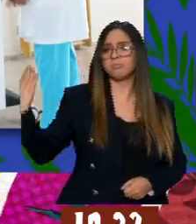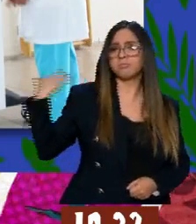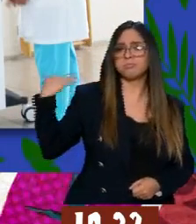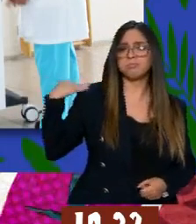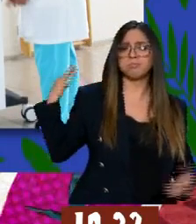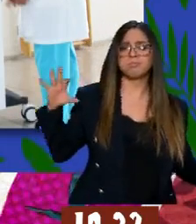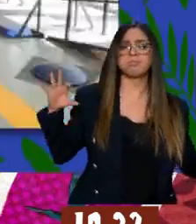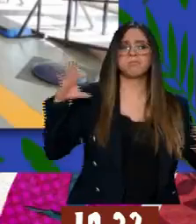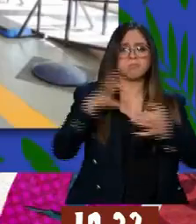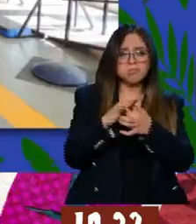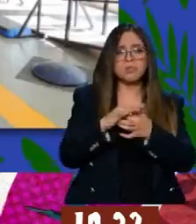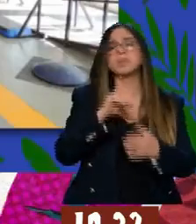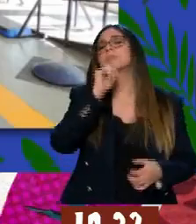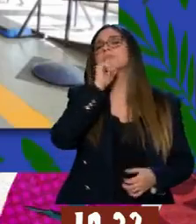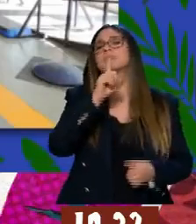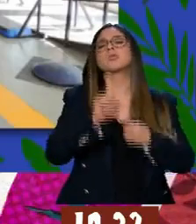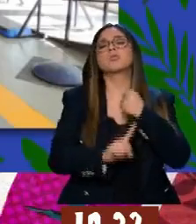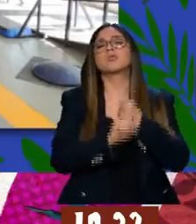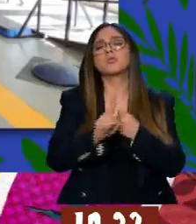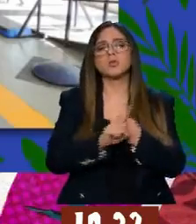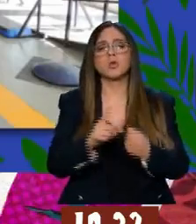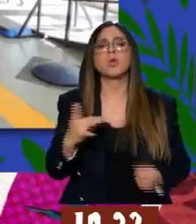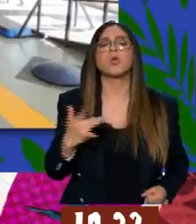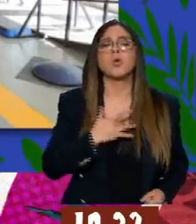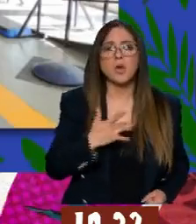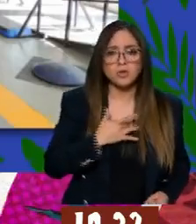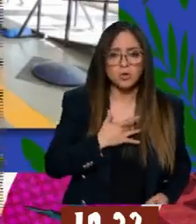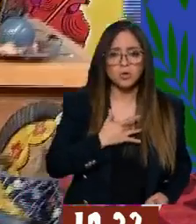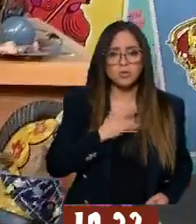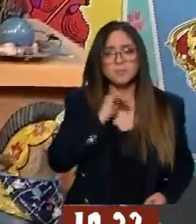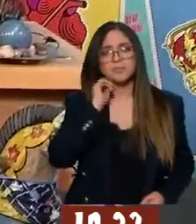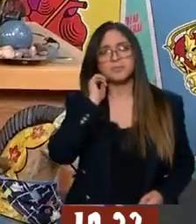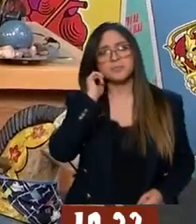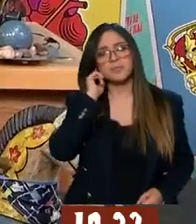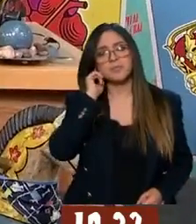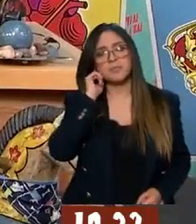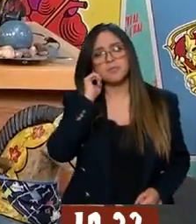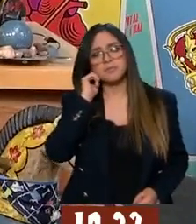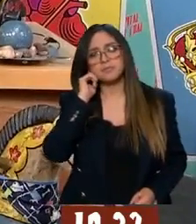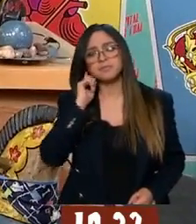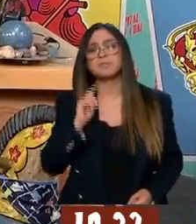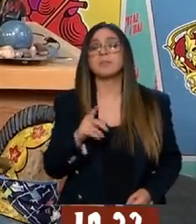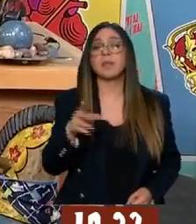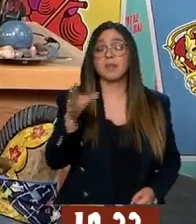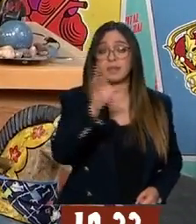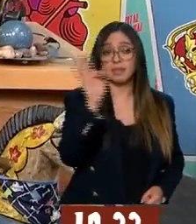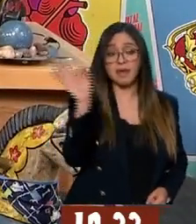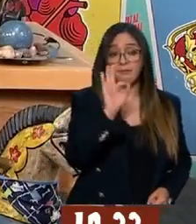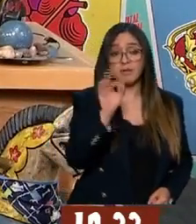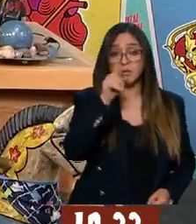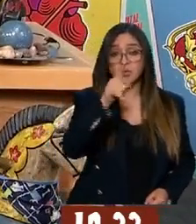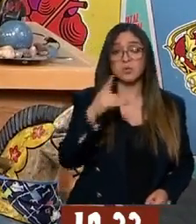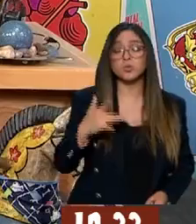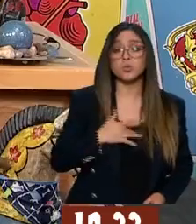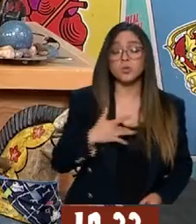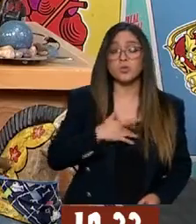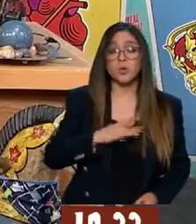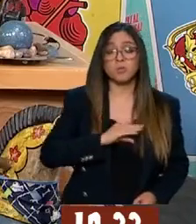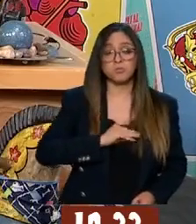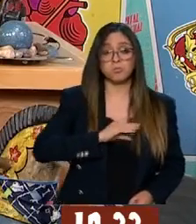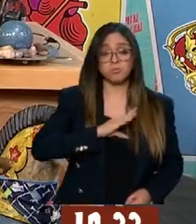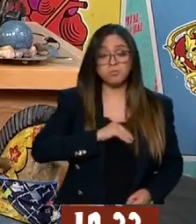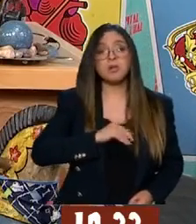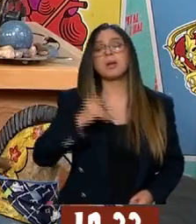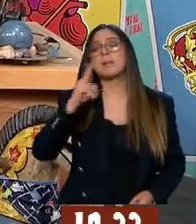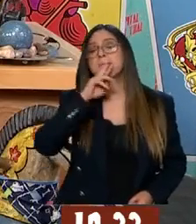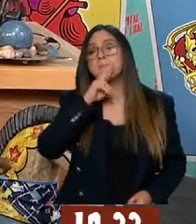pulmón, también al corazón, y lo que afecta al corazón. Nada más que si usted es paciente cardíaco, suba por el elevador, porque es hasta